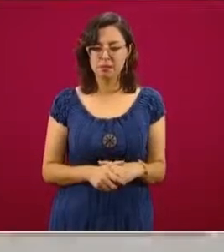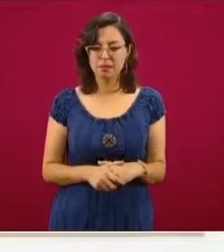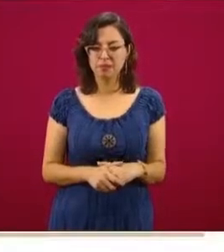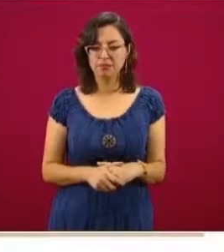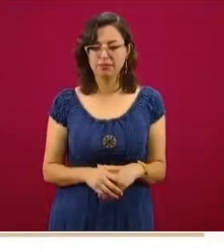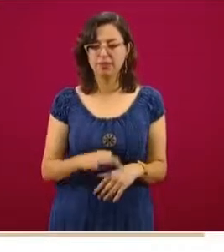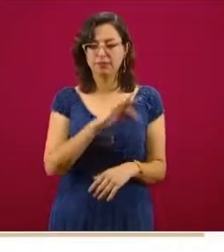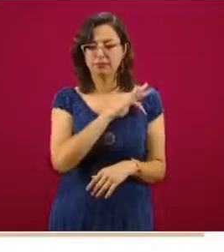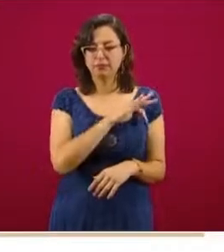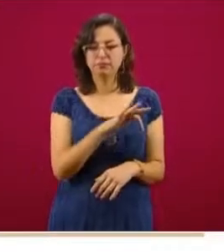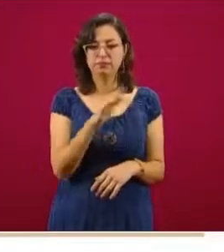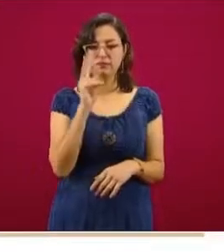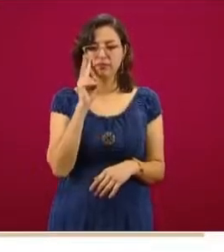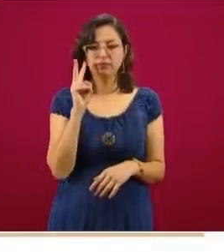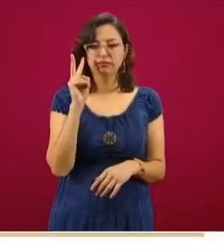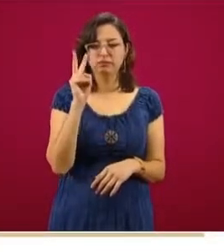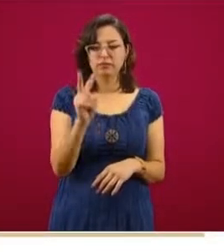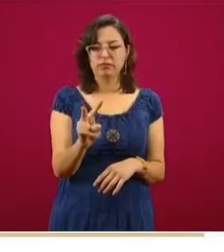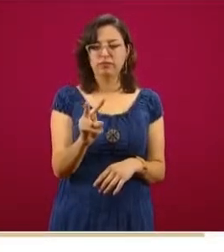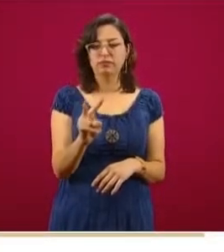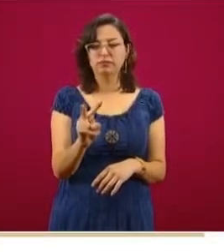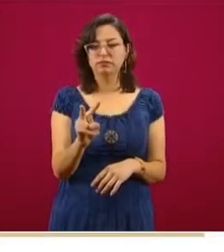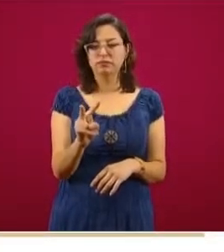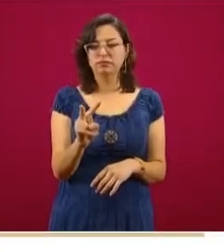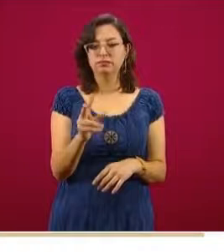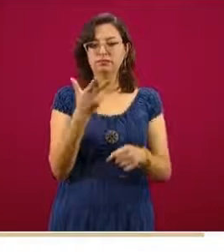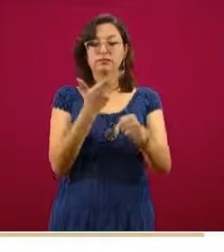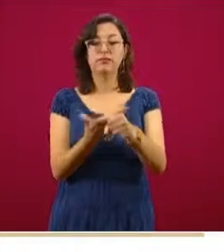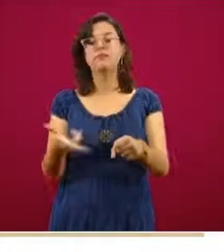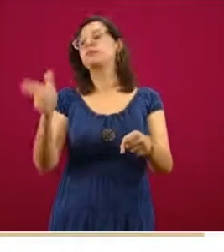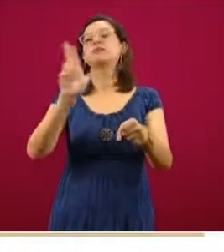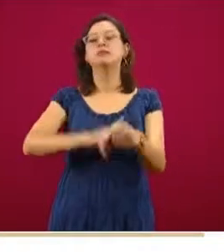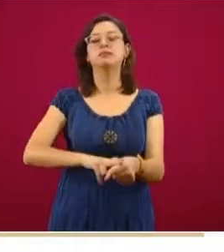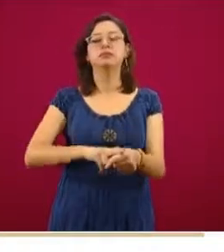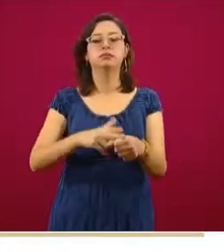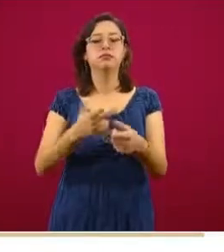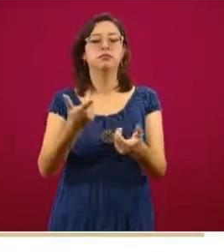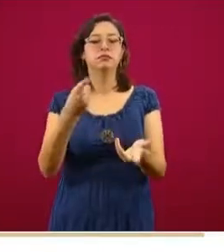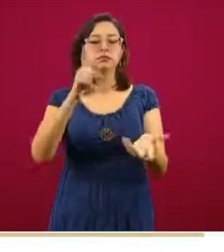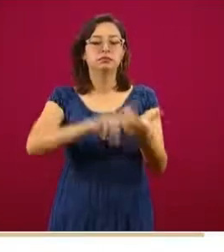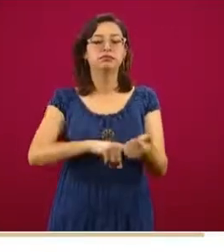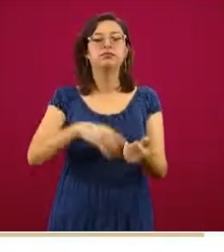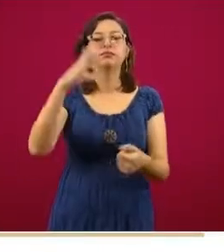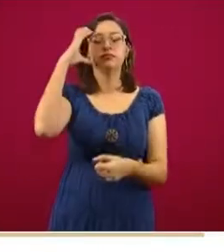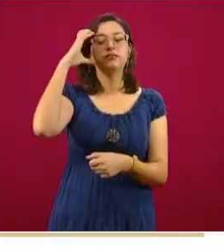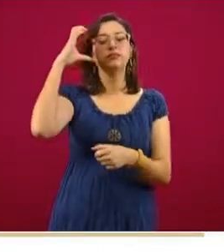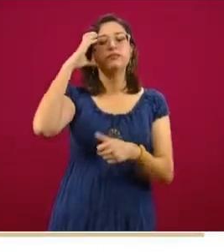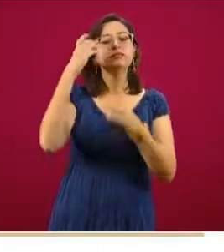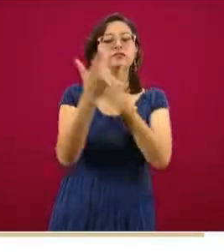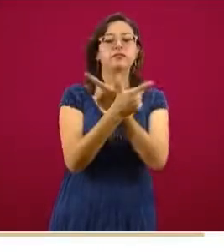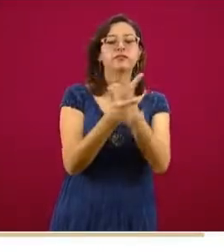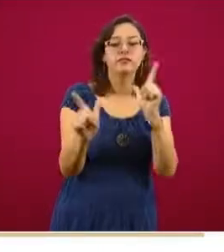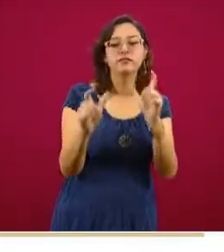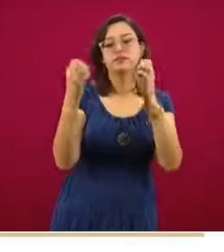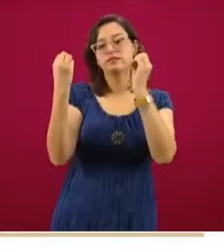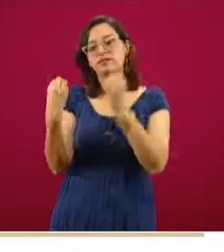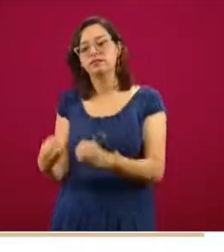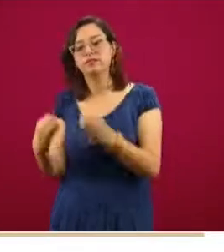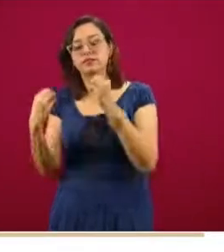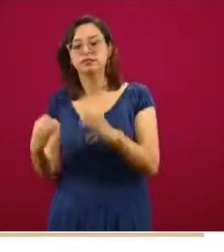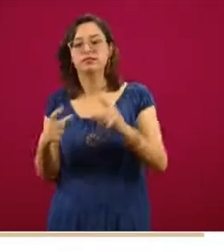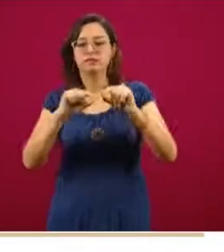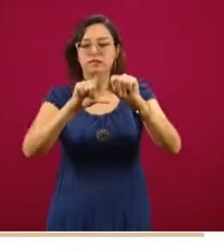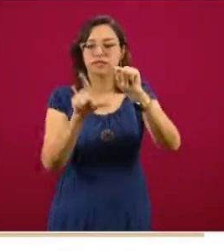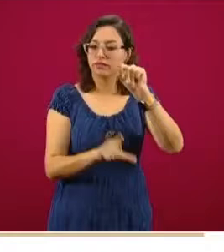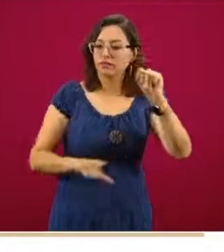actualización de precisamente la disponibilidad y ocupación de camas a nivel nacional.